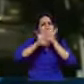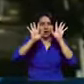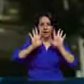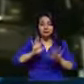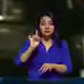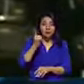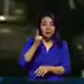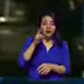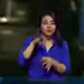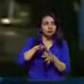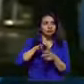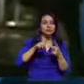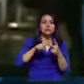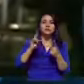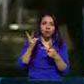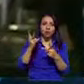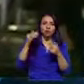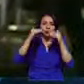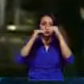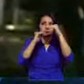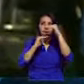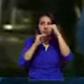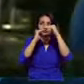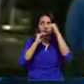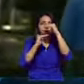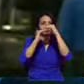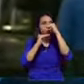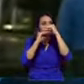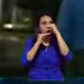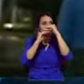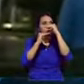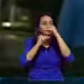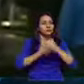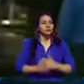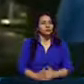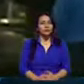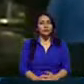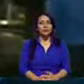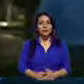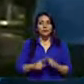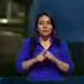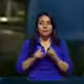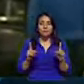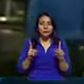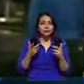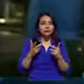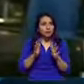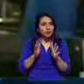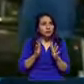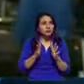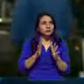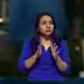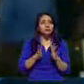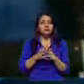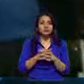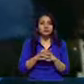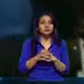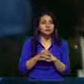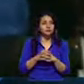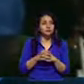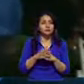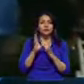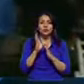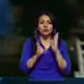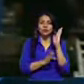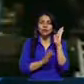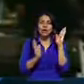del primer puesto y del segundo puesto. Pero lo que está por definirse es obviamente si se alcanza o no el número de votos que establece la